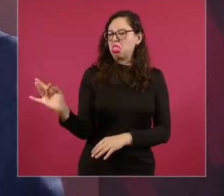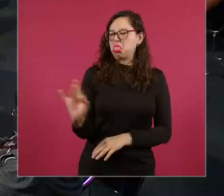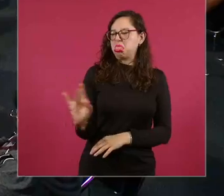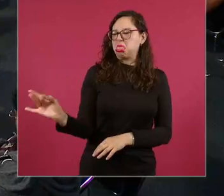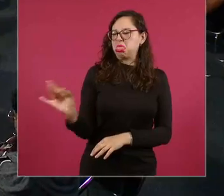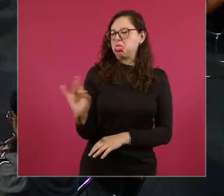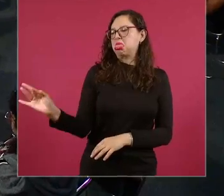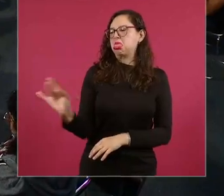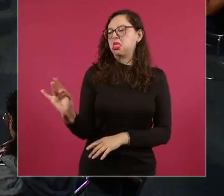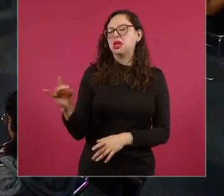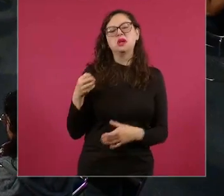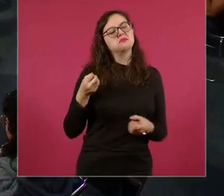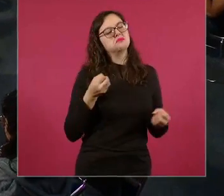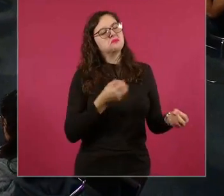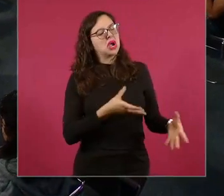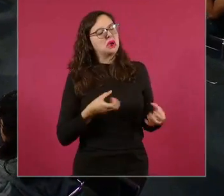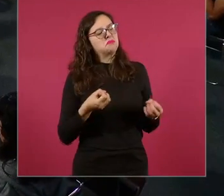Paz.